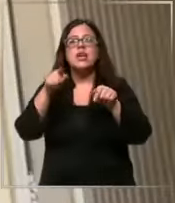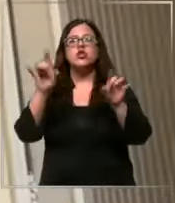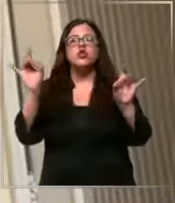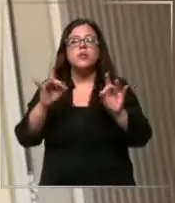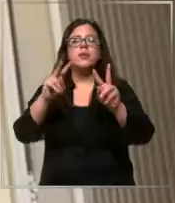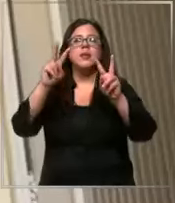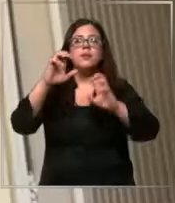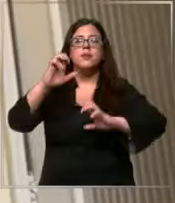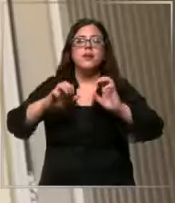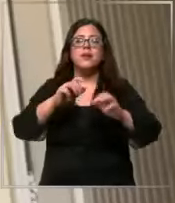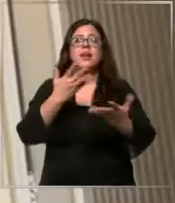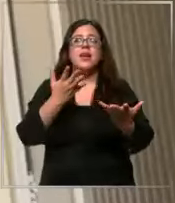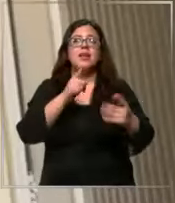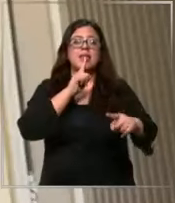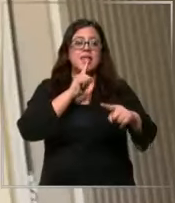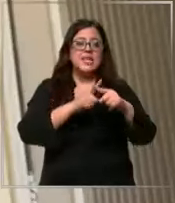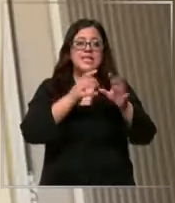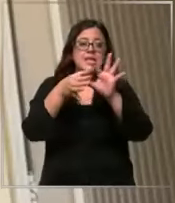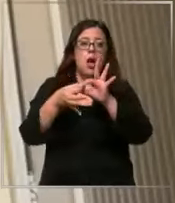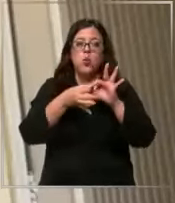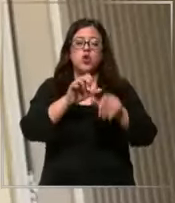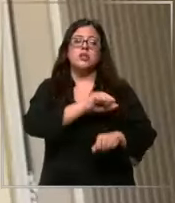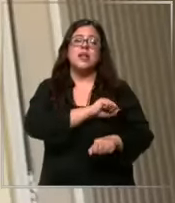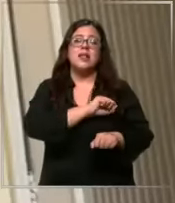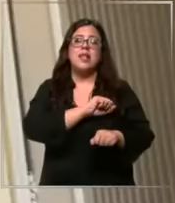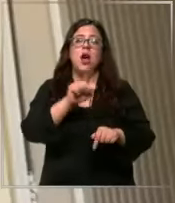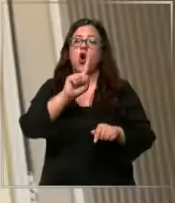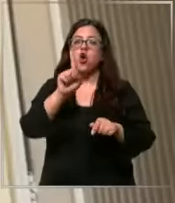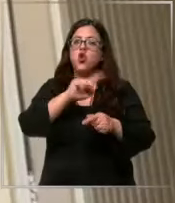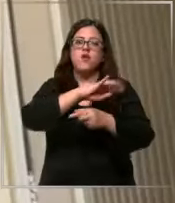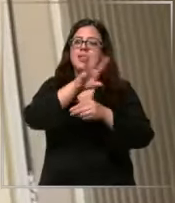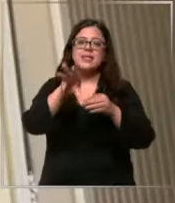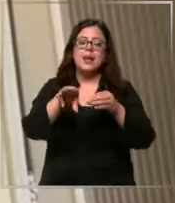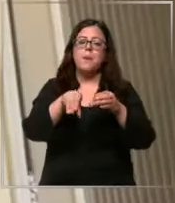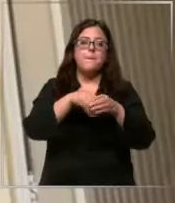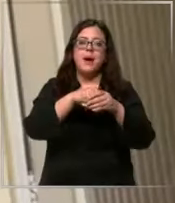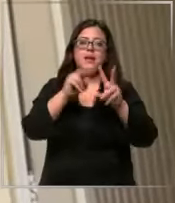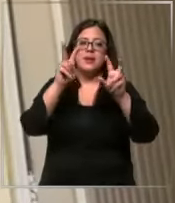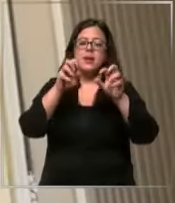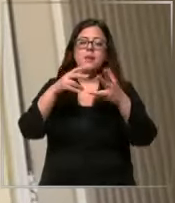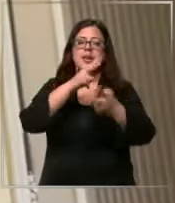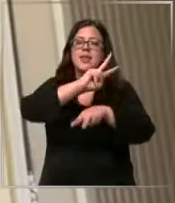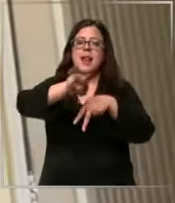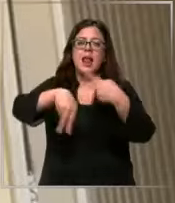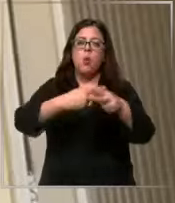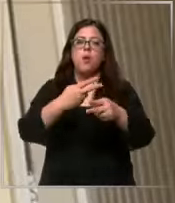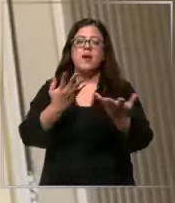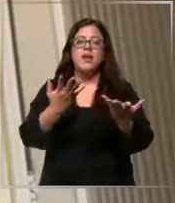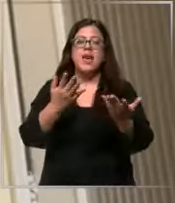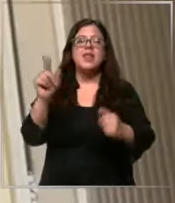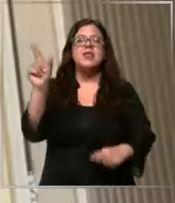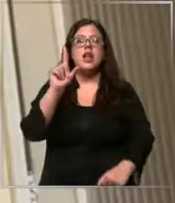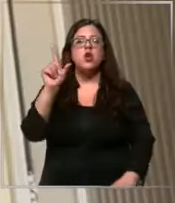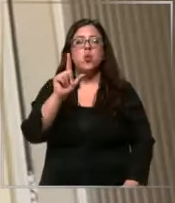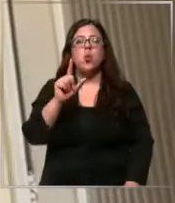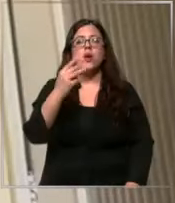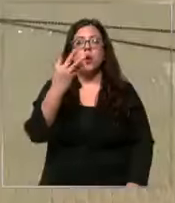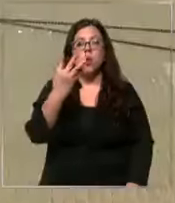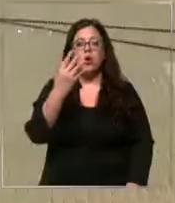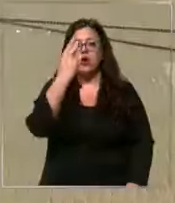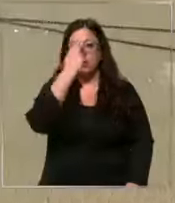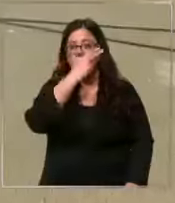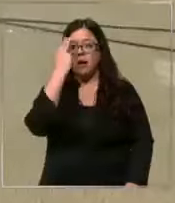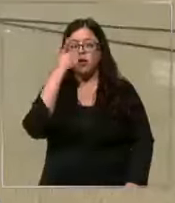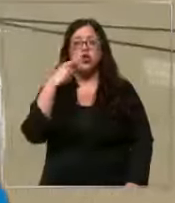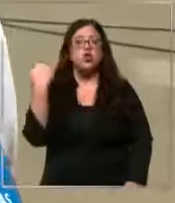Taxistas Unidos de Santiago no se va a unir a la movilización del superlunes o del 4 de marzo.